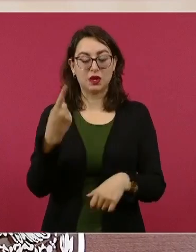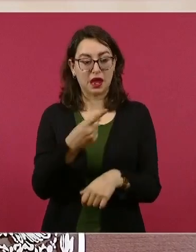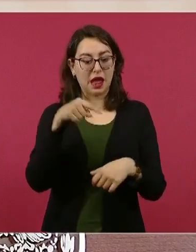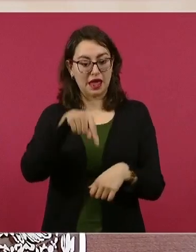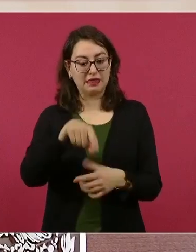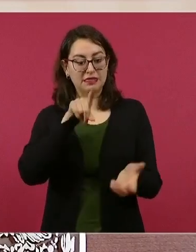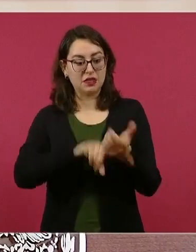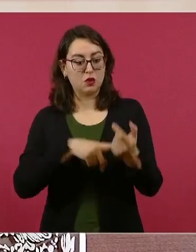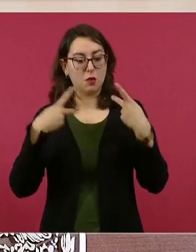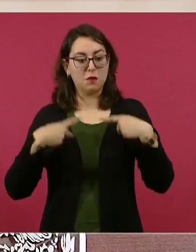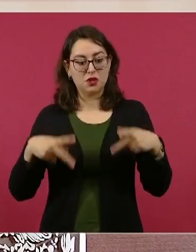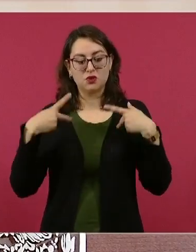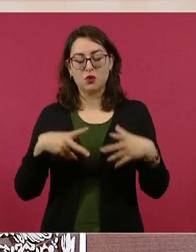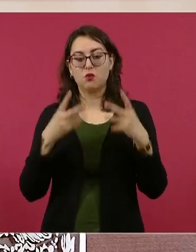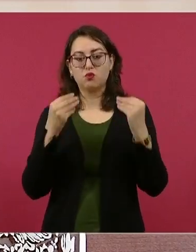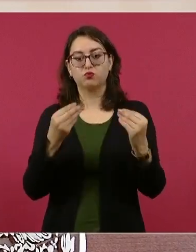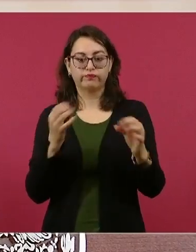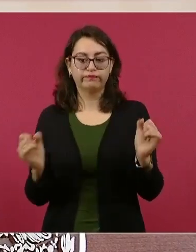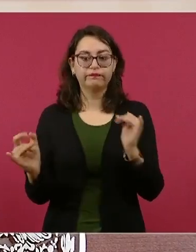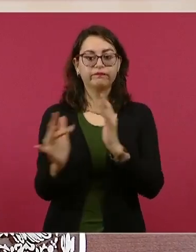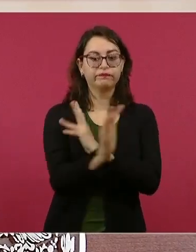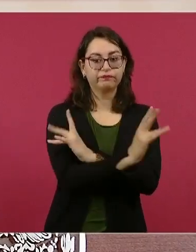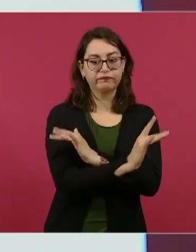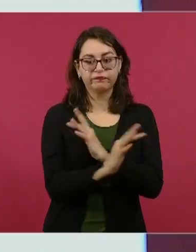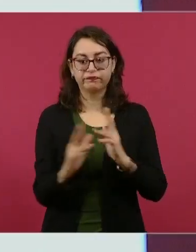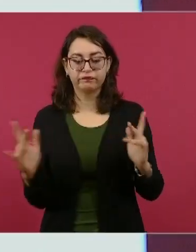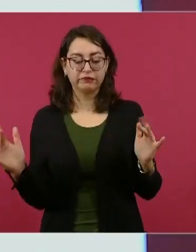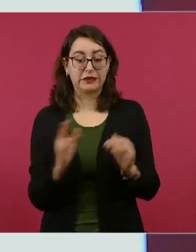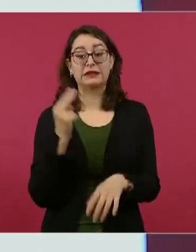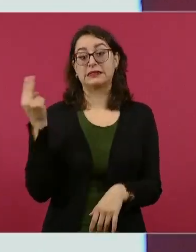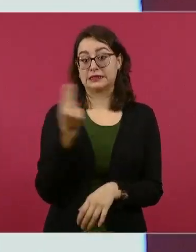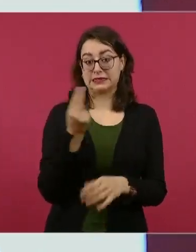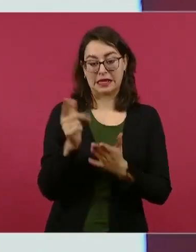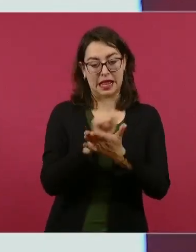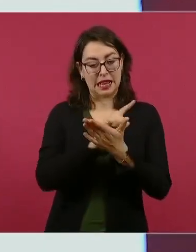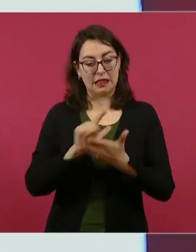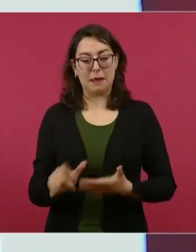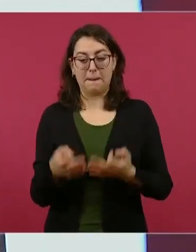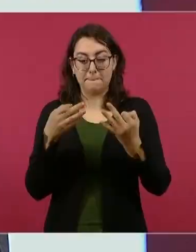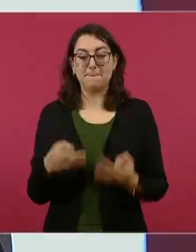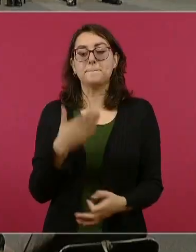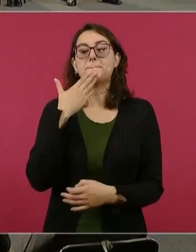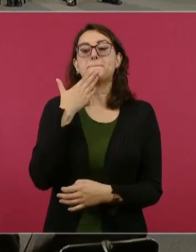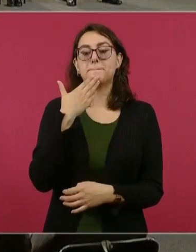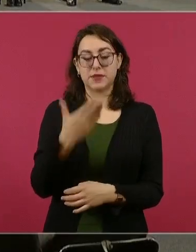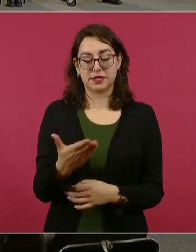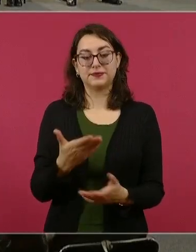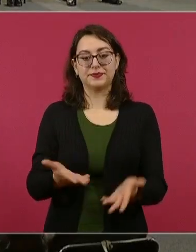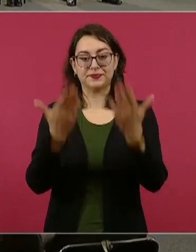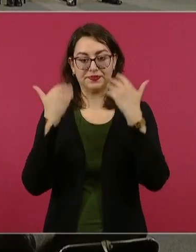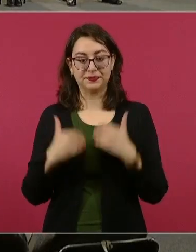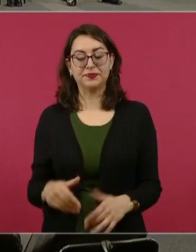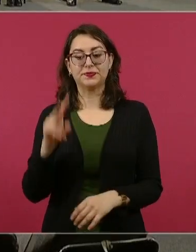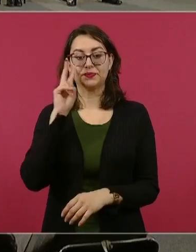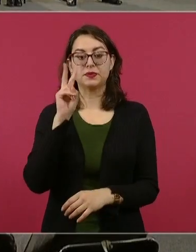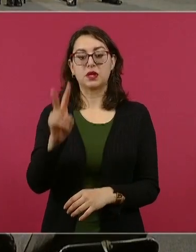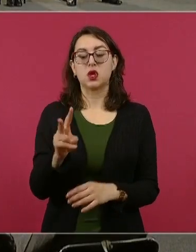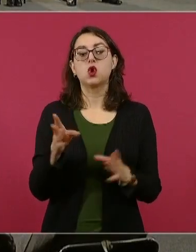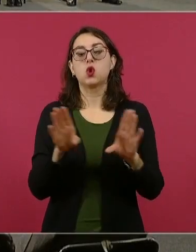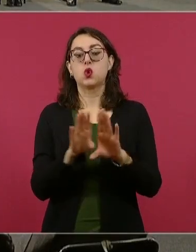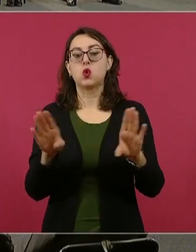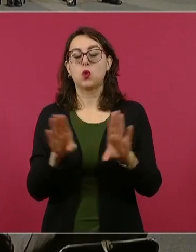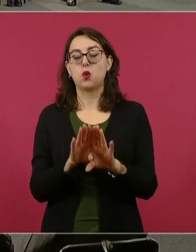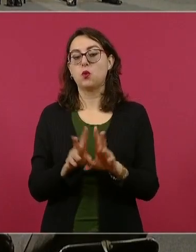al personal en su centro de trabajo para realizar bien su tarea. En ese sentido, vamos a ver rápidamente qué se ha hecho en